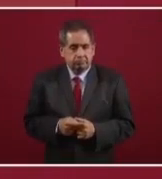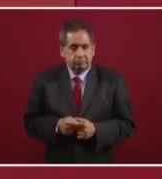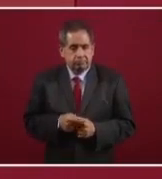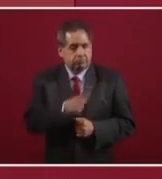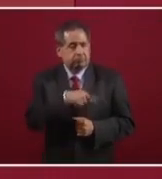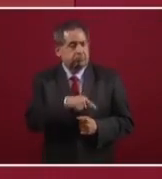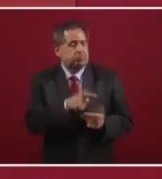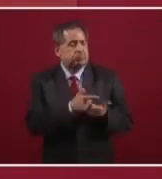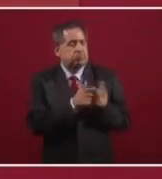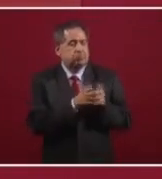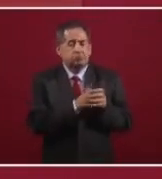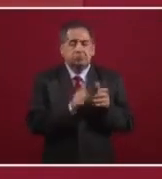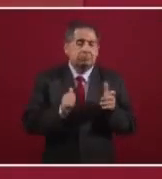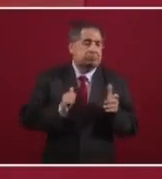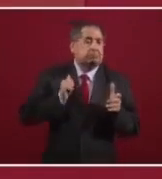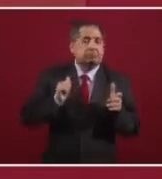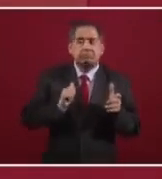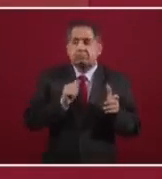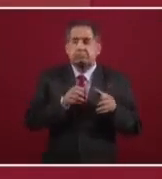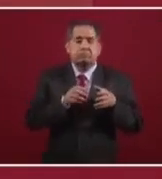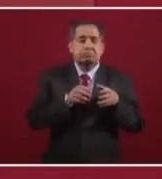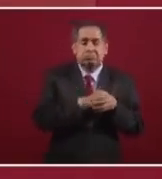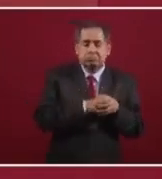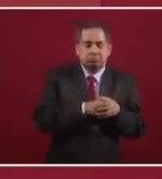el beneficio de minorías.